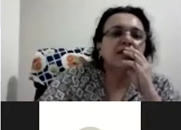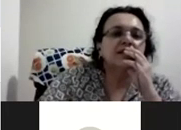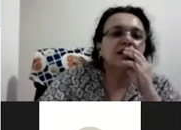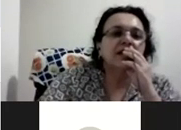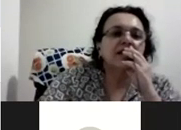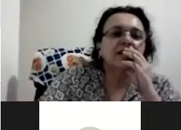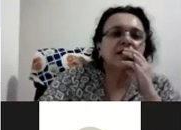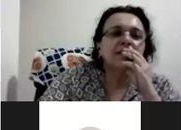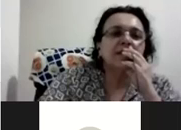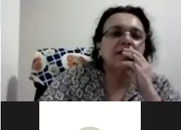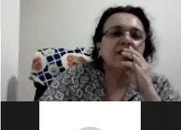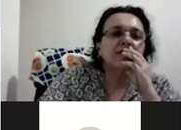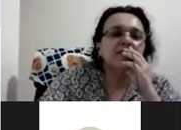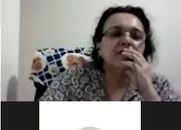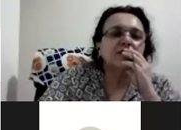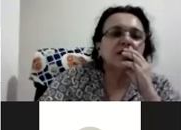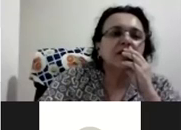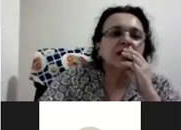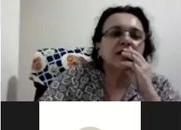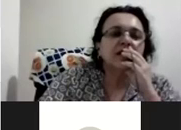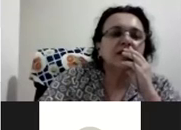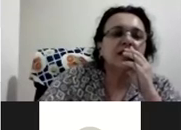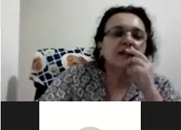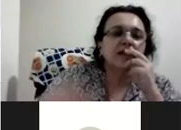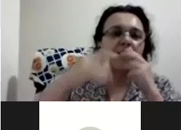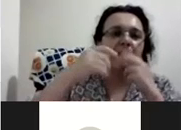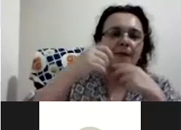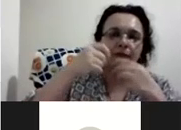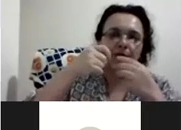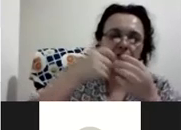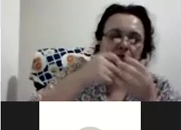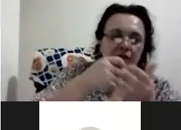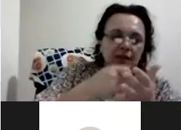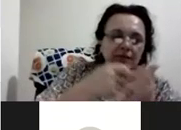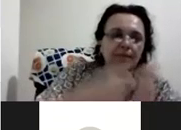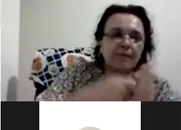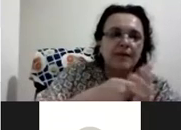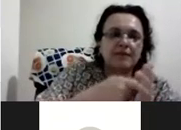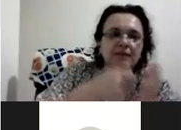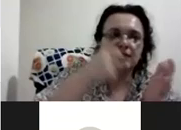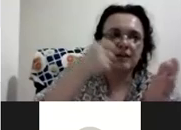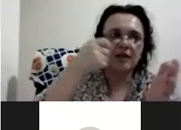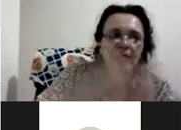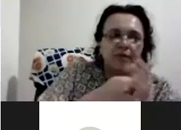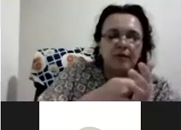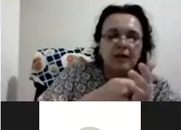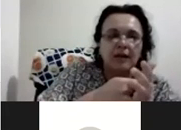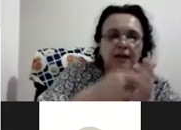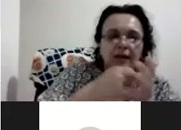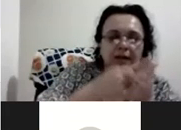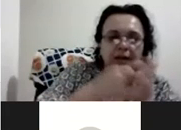Porque ya está apartado. O sea, ya. Cuando usted está booked es que usted ya